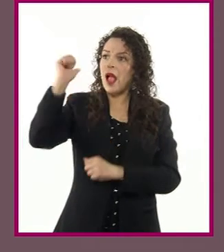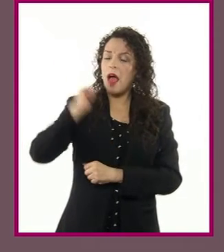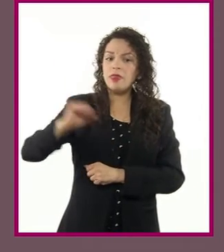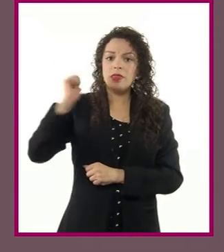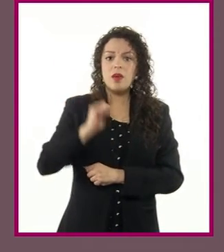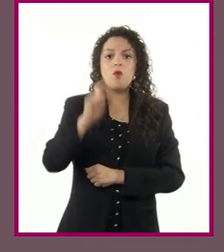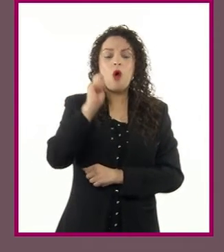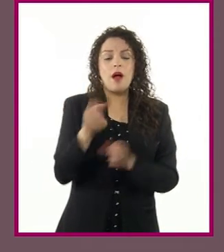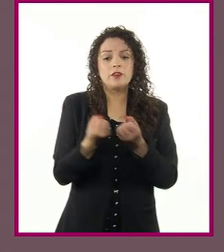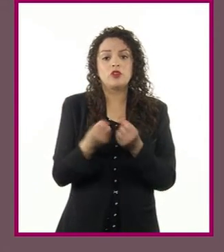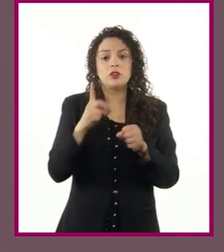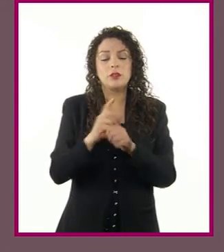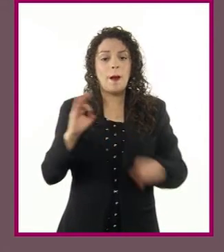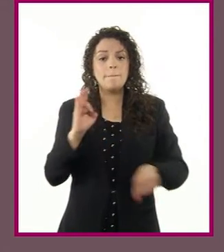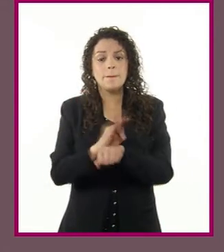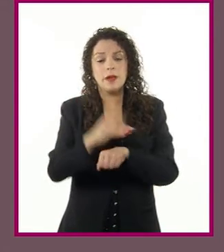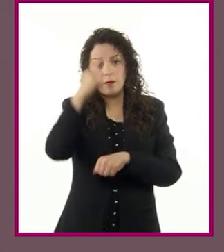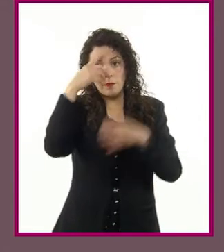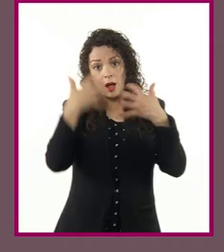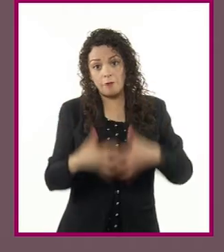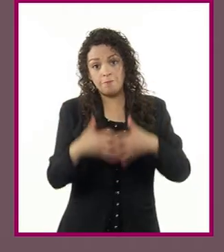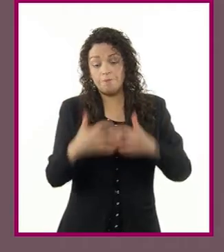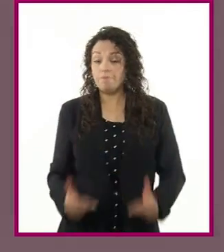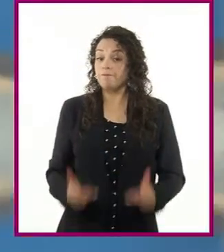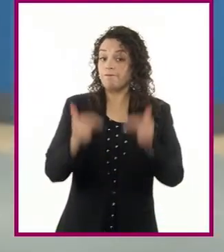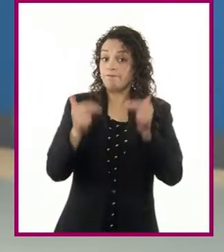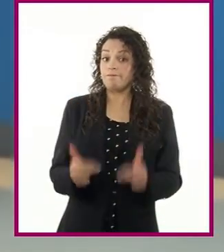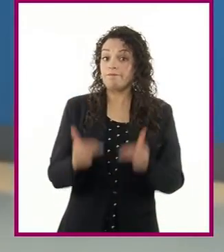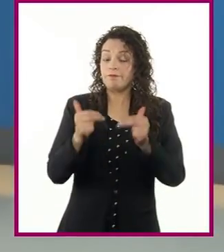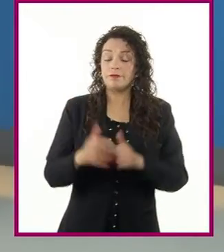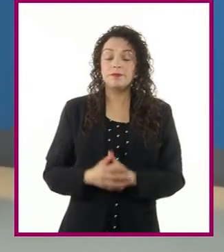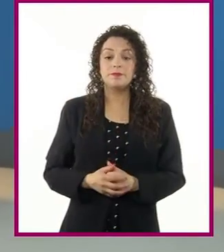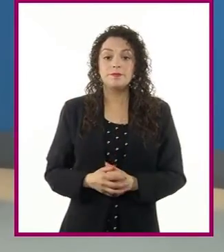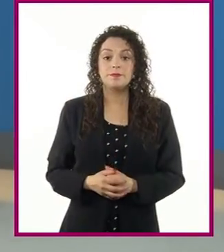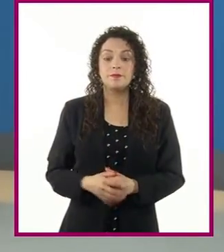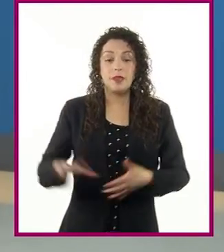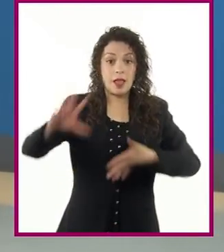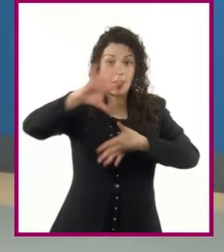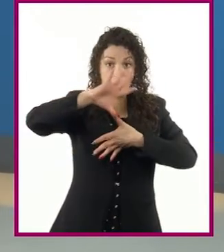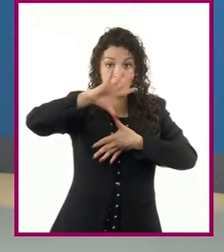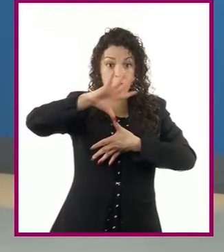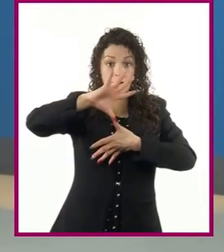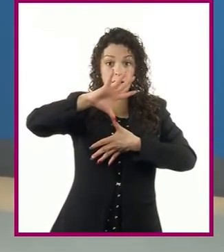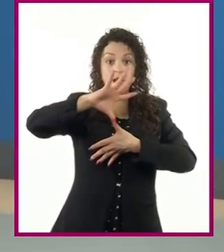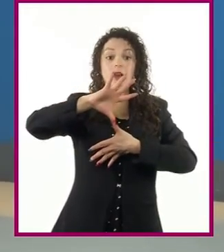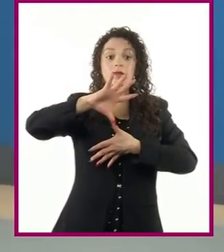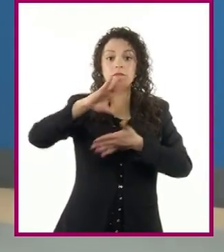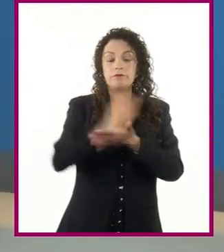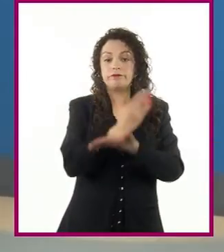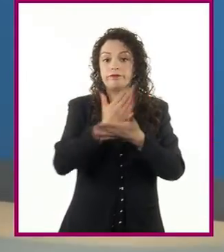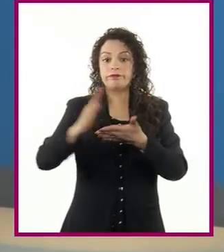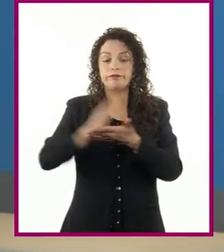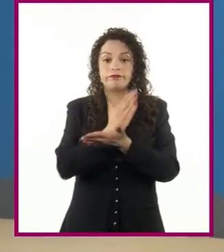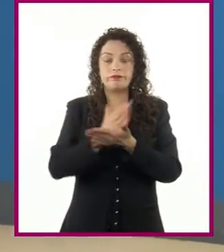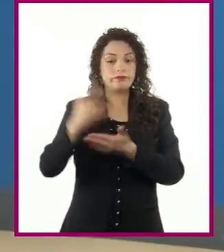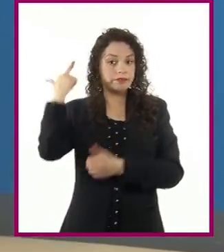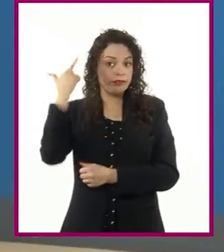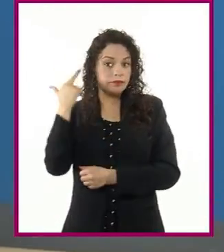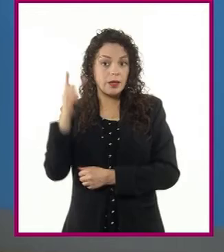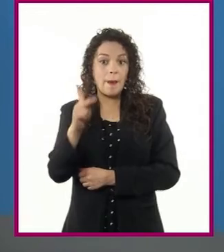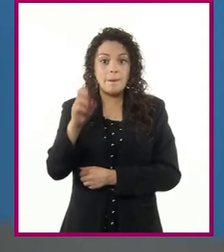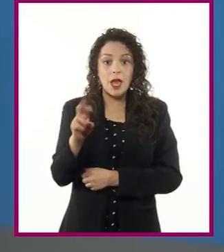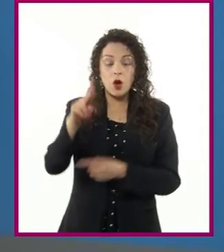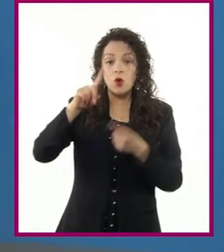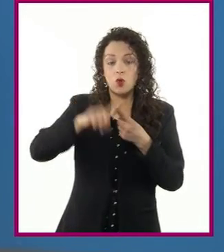sociedades protectoras de la industria y el comercio. En América se dividieron los virreinatos de Perú y la